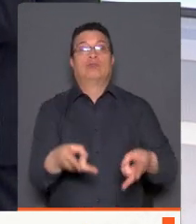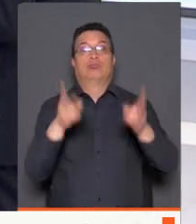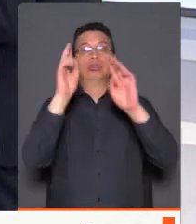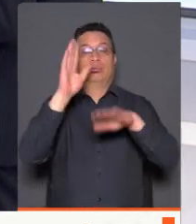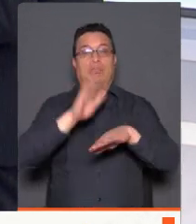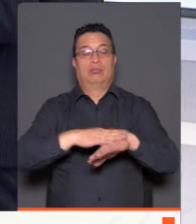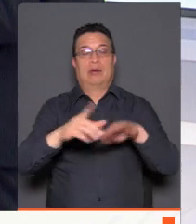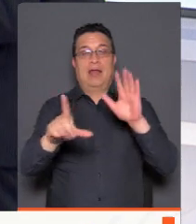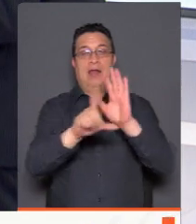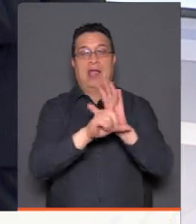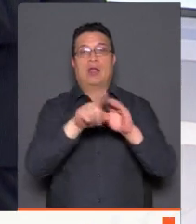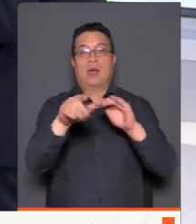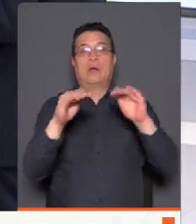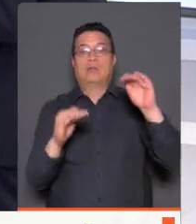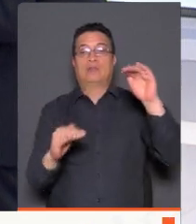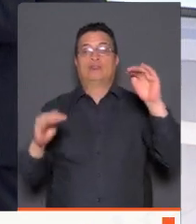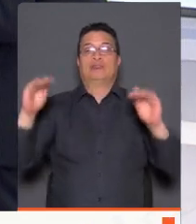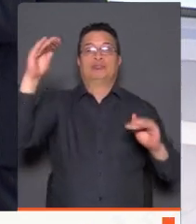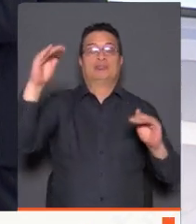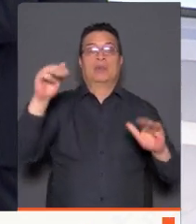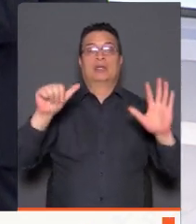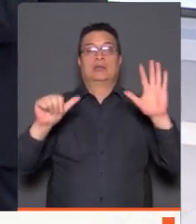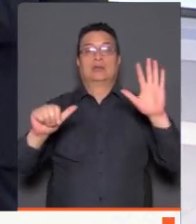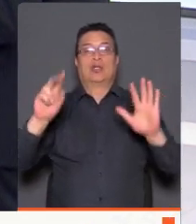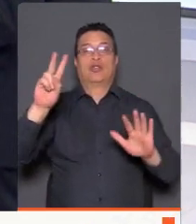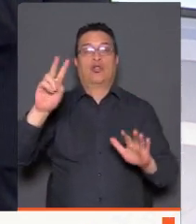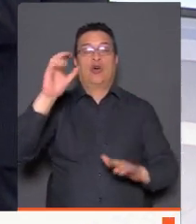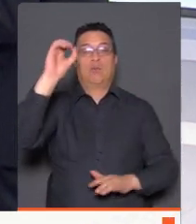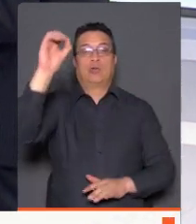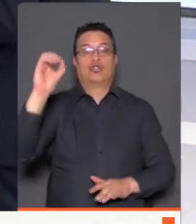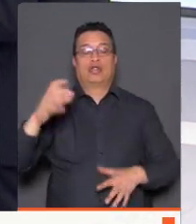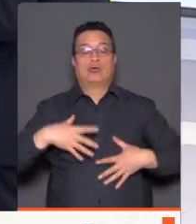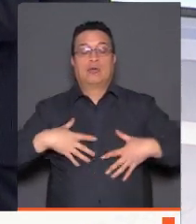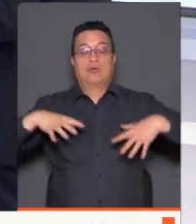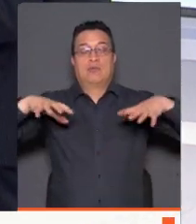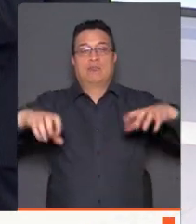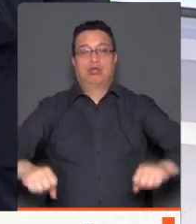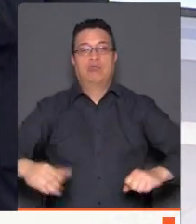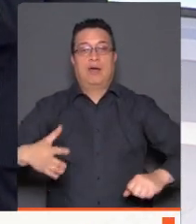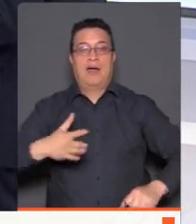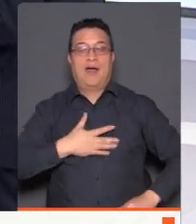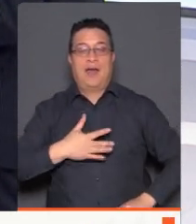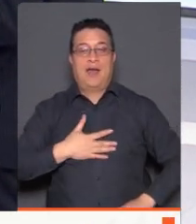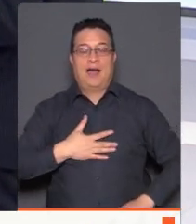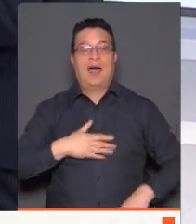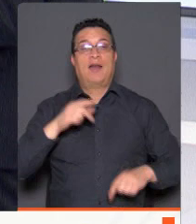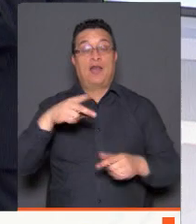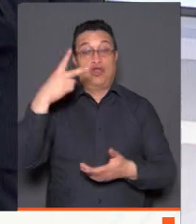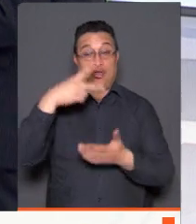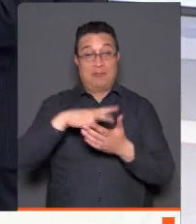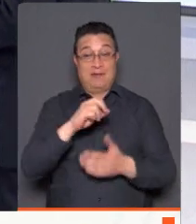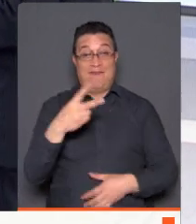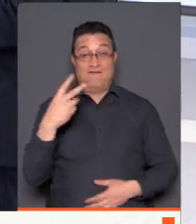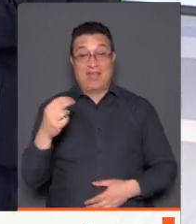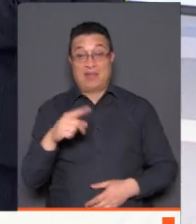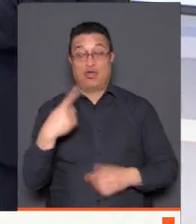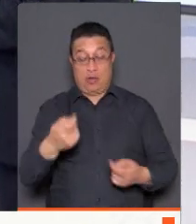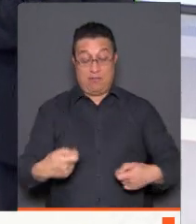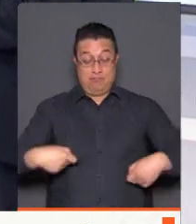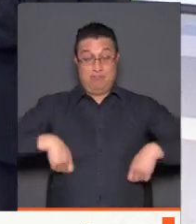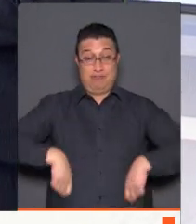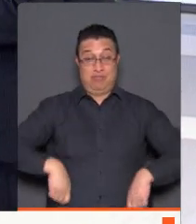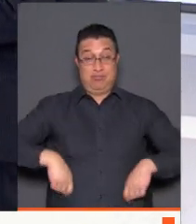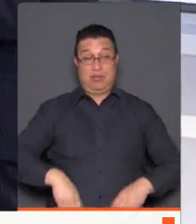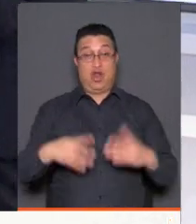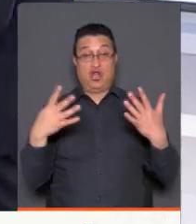un porcentaje del 62% del mercado, lo que no es nada menor, porque el 2020 todos los casinos se metieron al bolsillo 90 millones